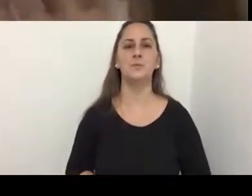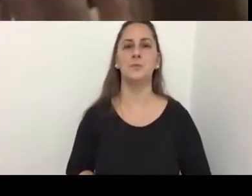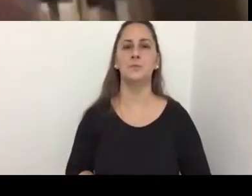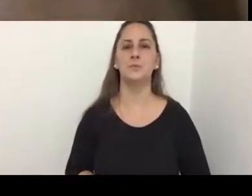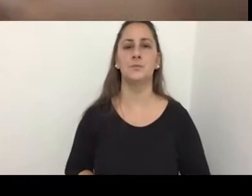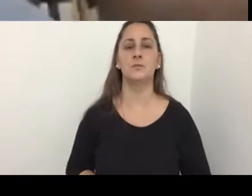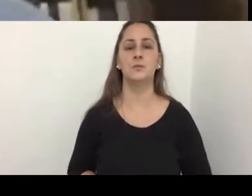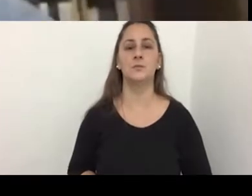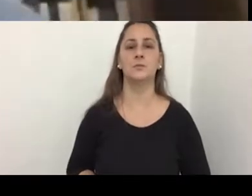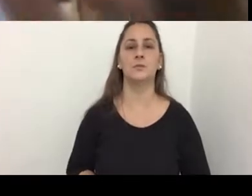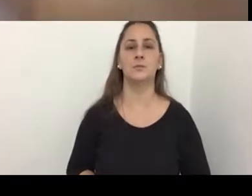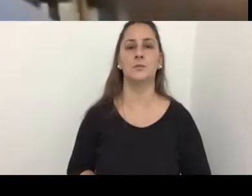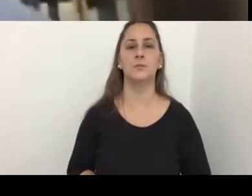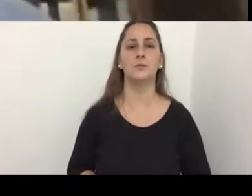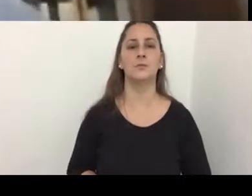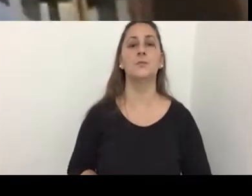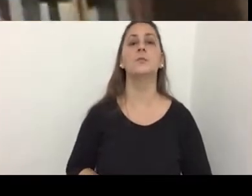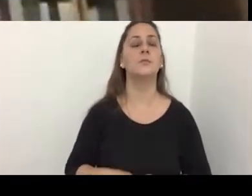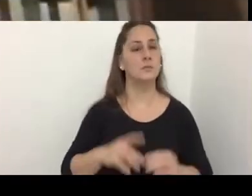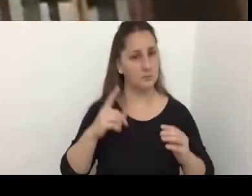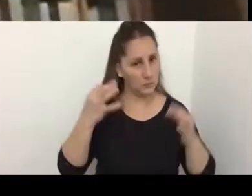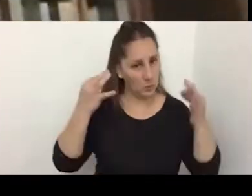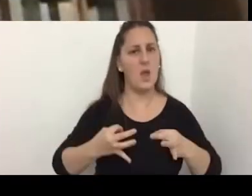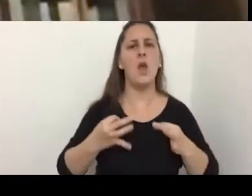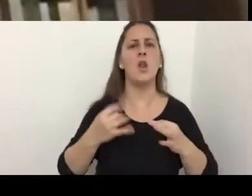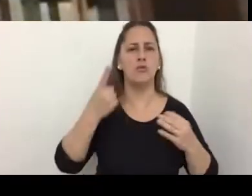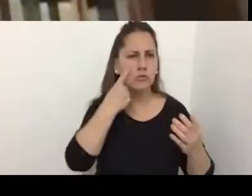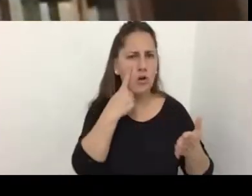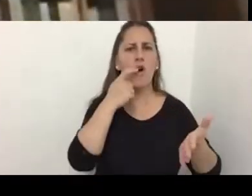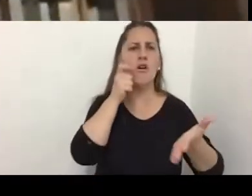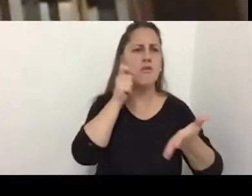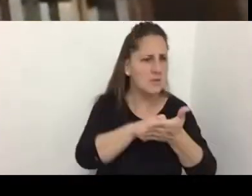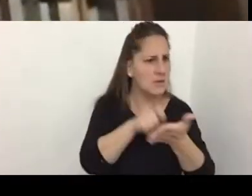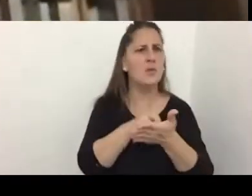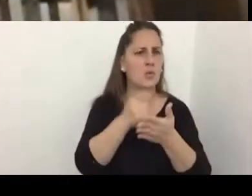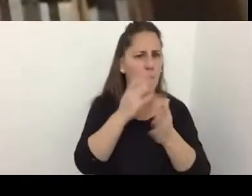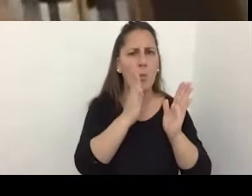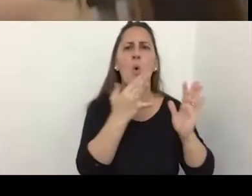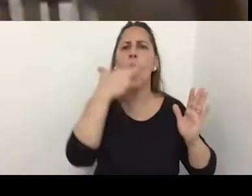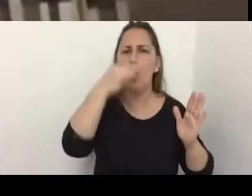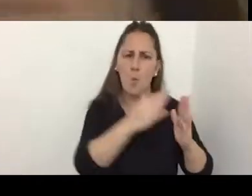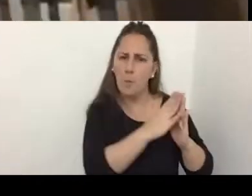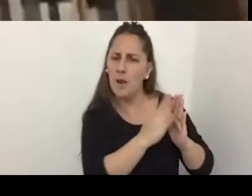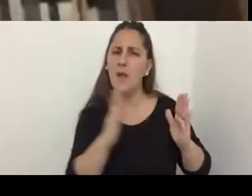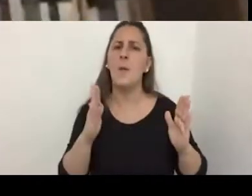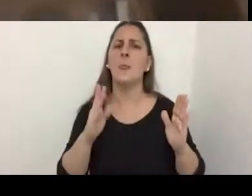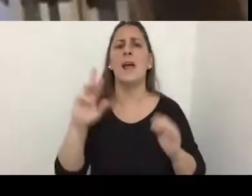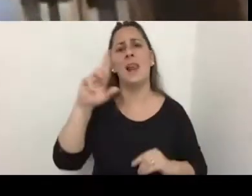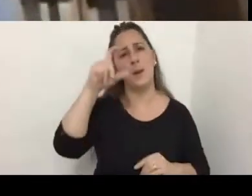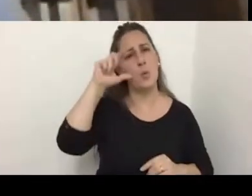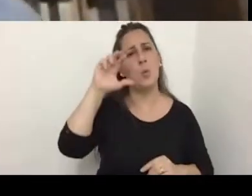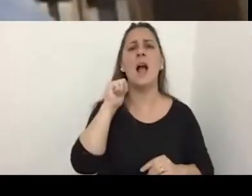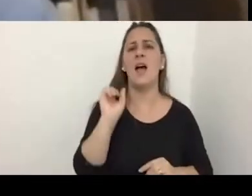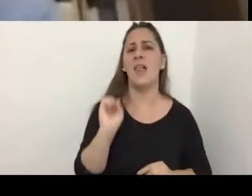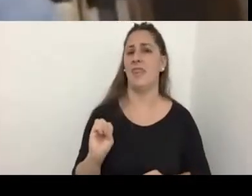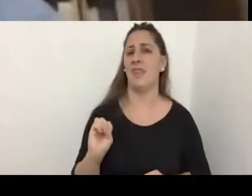Y con voto calificado, censitario, etcétera, etcétera. O la República Democrática Moderna, que sí